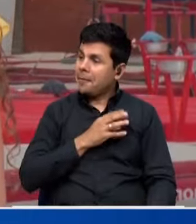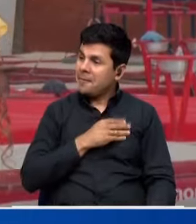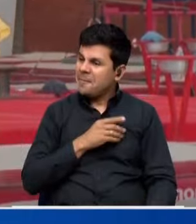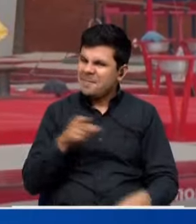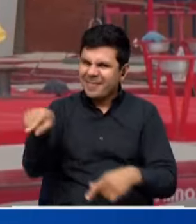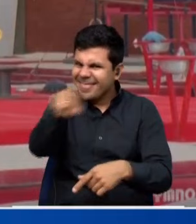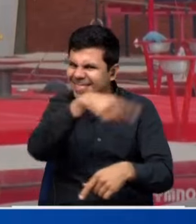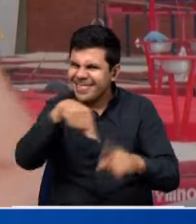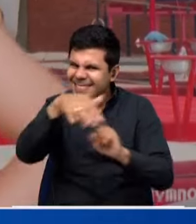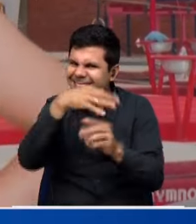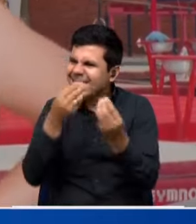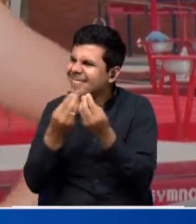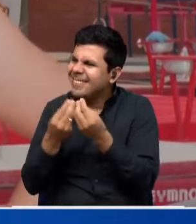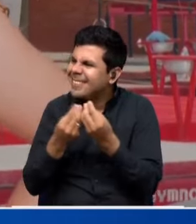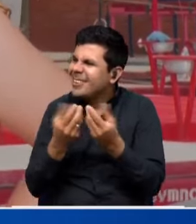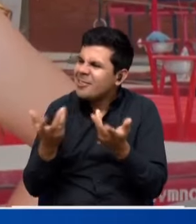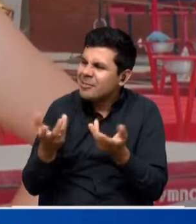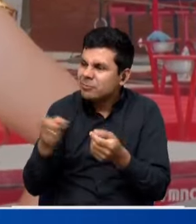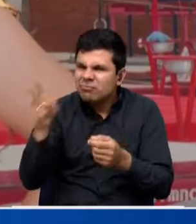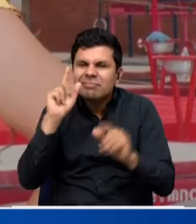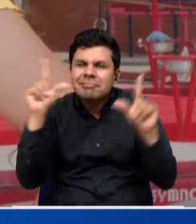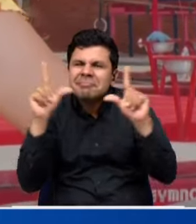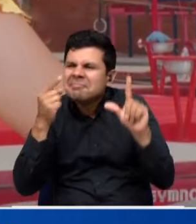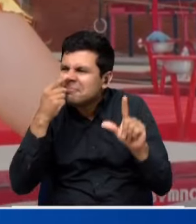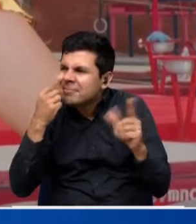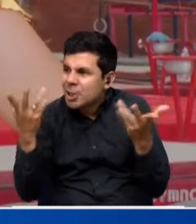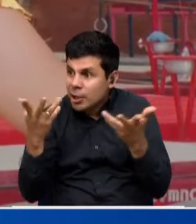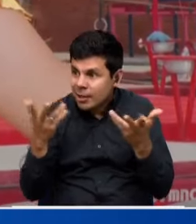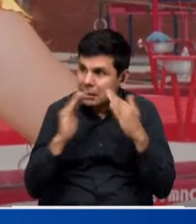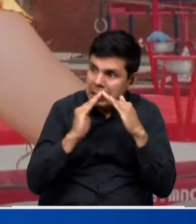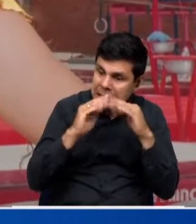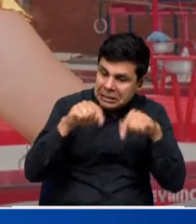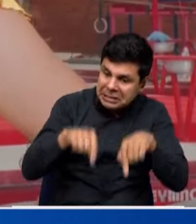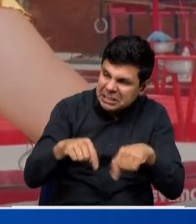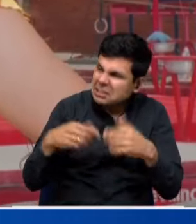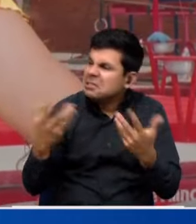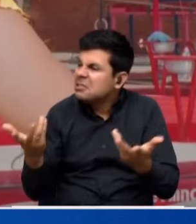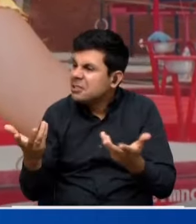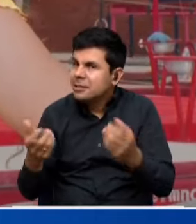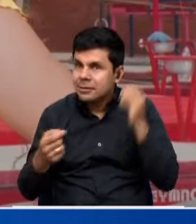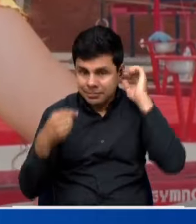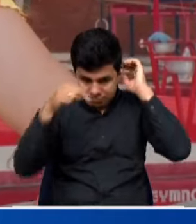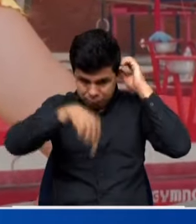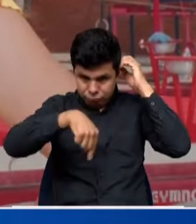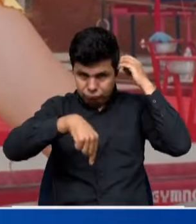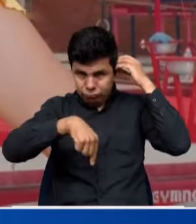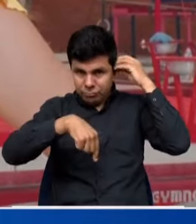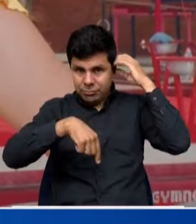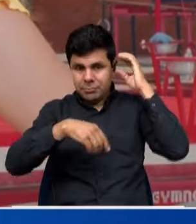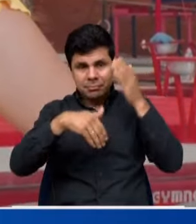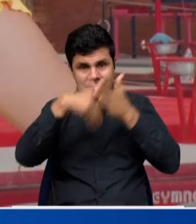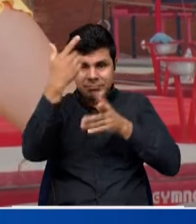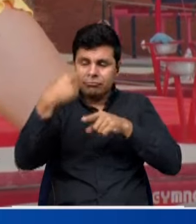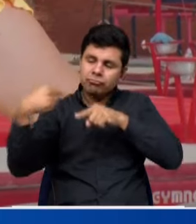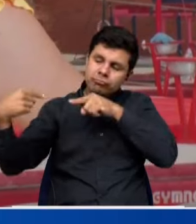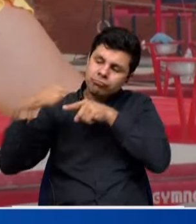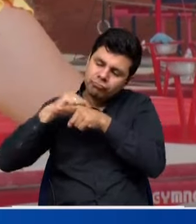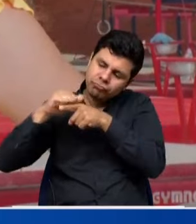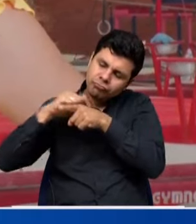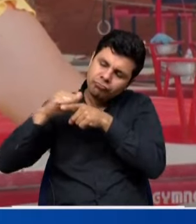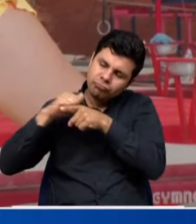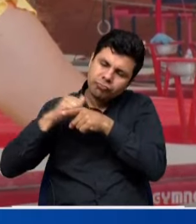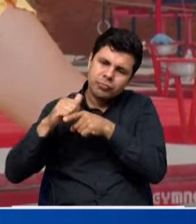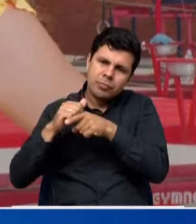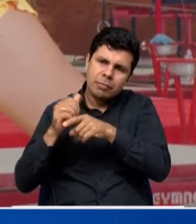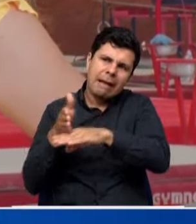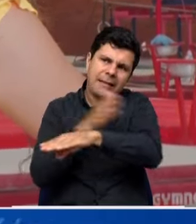¿Cómo se vivió? ¿Dónde vio la competencia? Pues yo vi la competencia aquí antes de empezar el entreno, porque